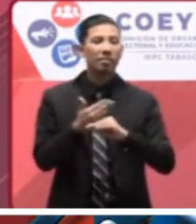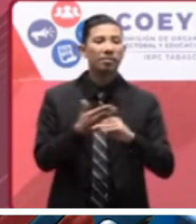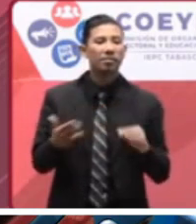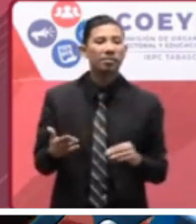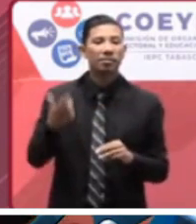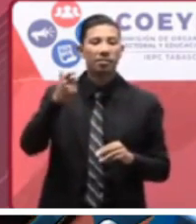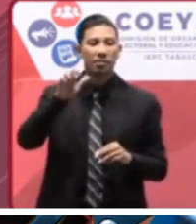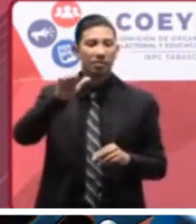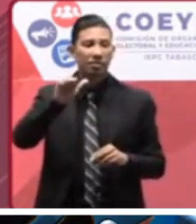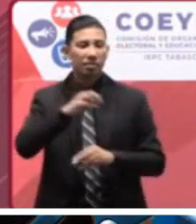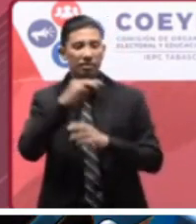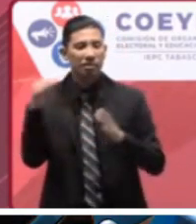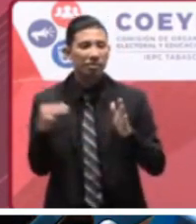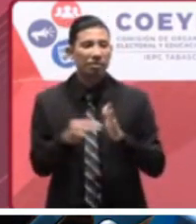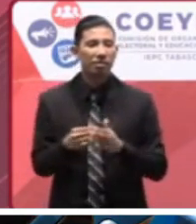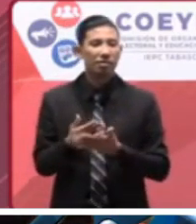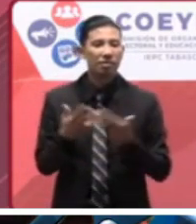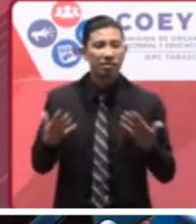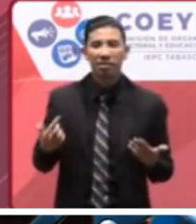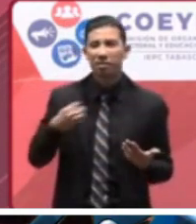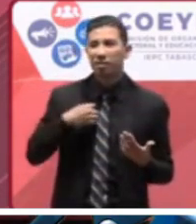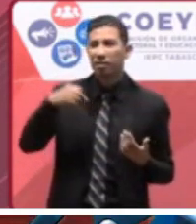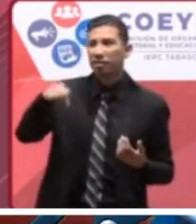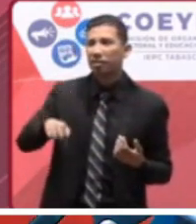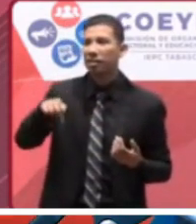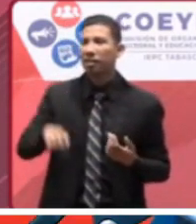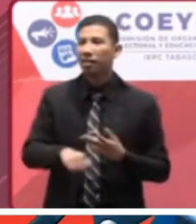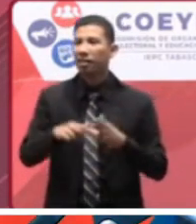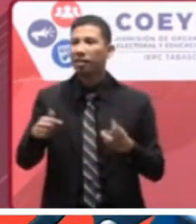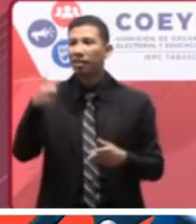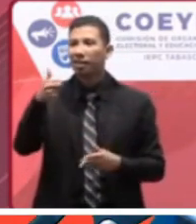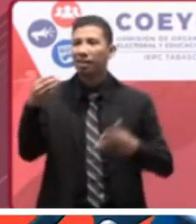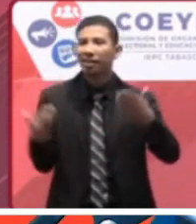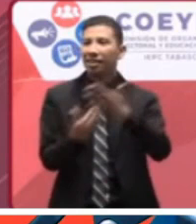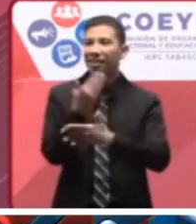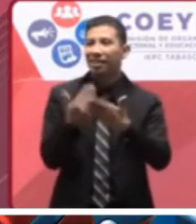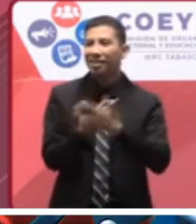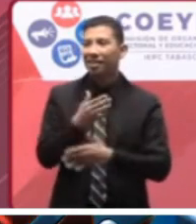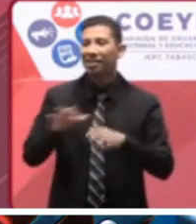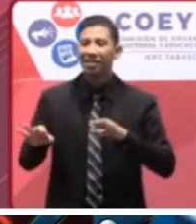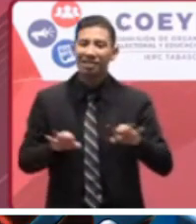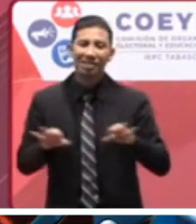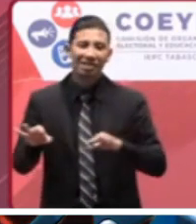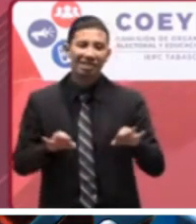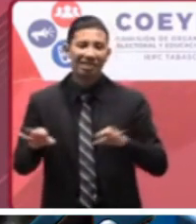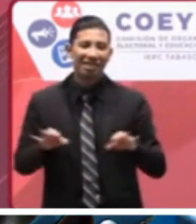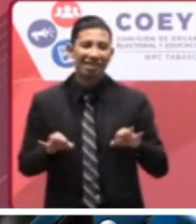de 60,000 pesos, pero yo estoy aquí desde las 6 de la mañana trabajando con los alumnos.